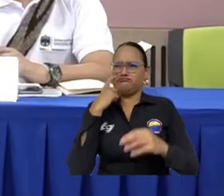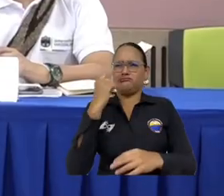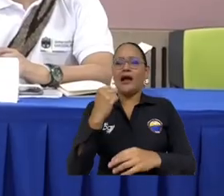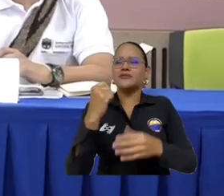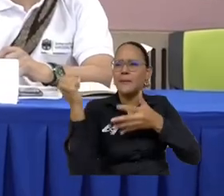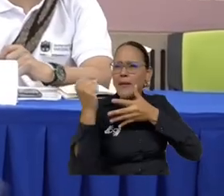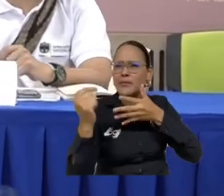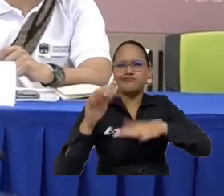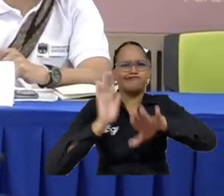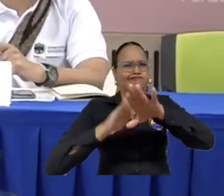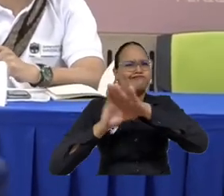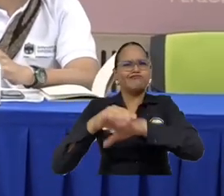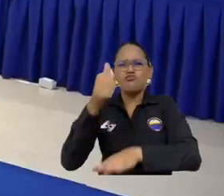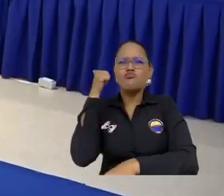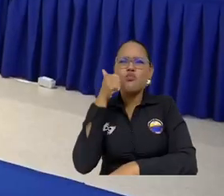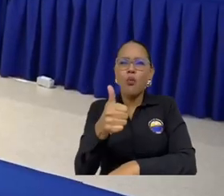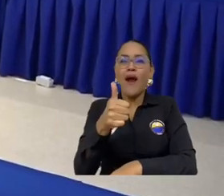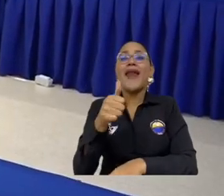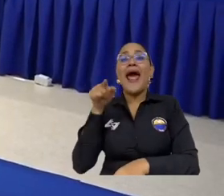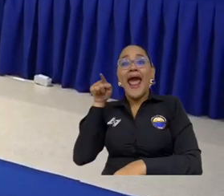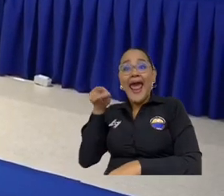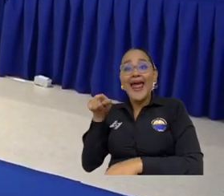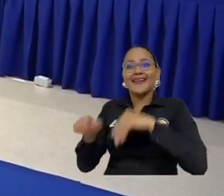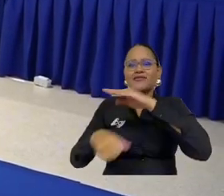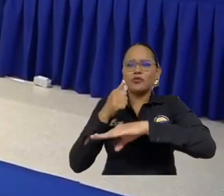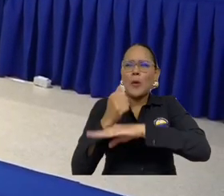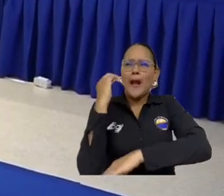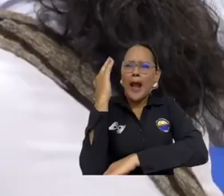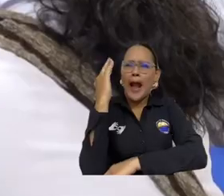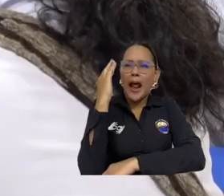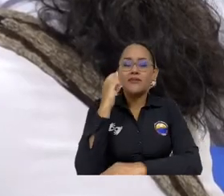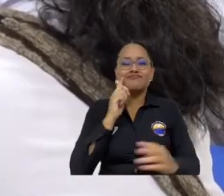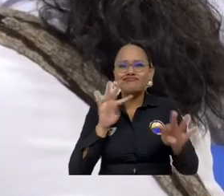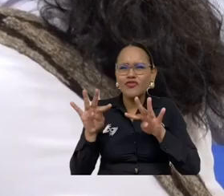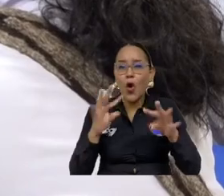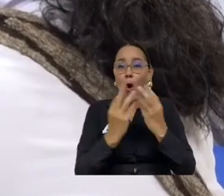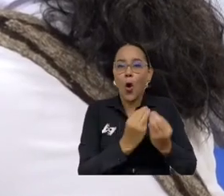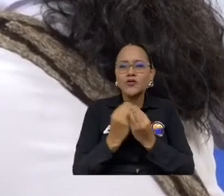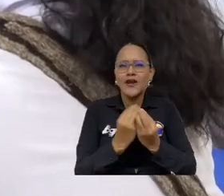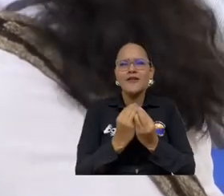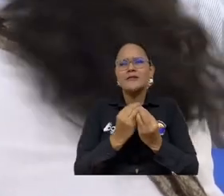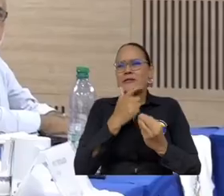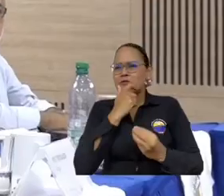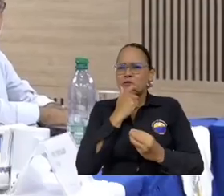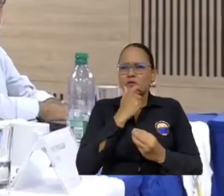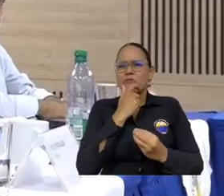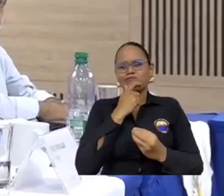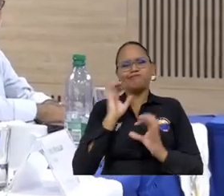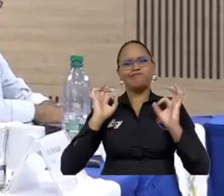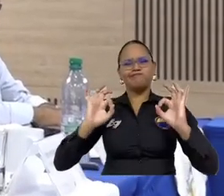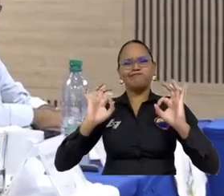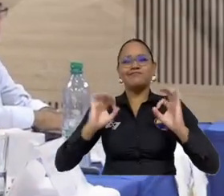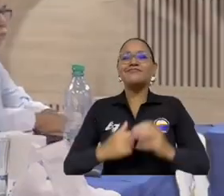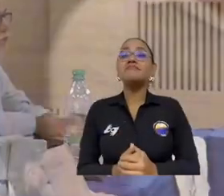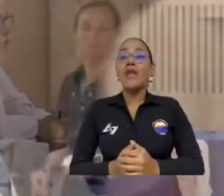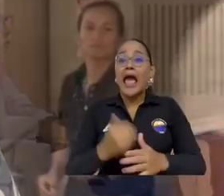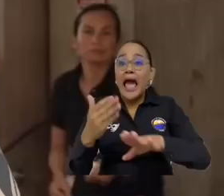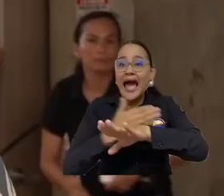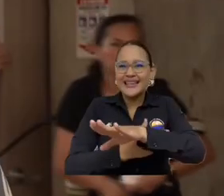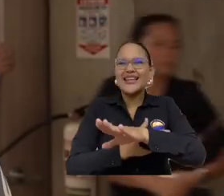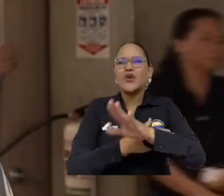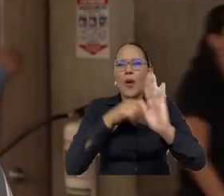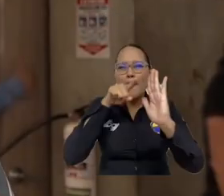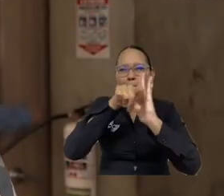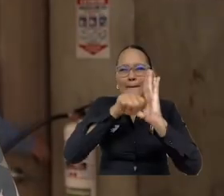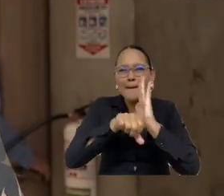Magdalena fueron algunos de los aspectos destacados en la exposición del rector y que generaron reacciones positivas entre los consejeros. En todos